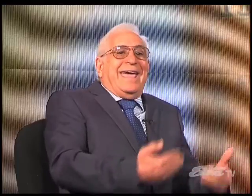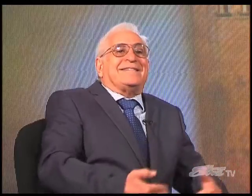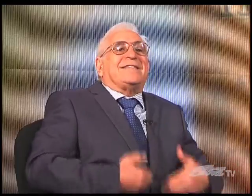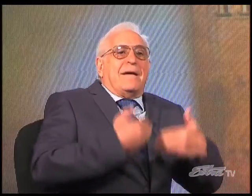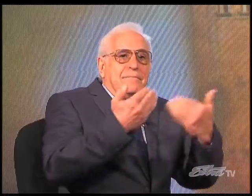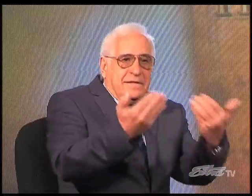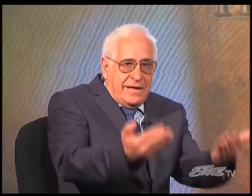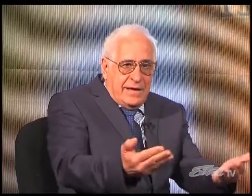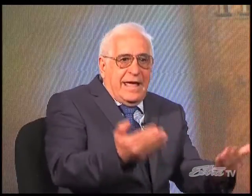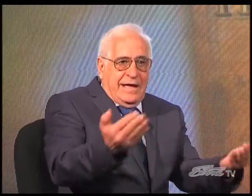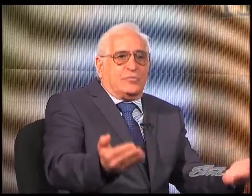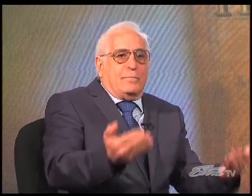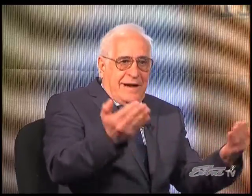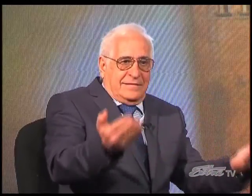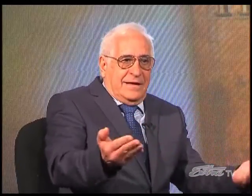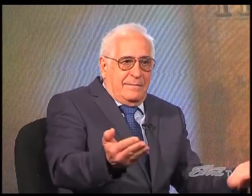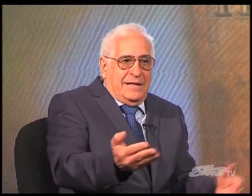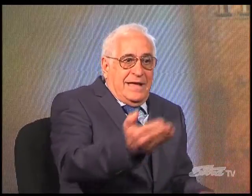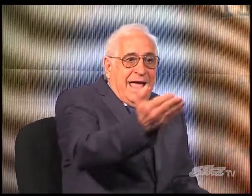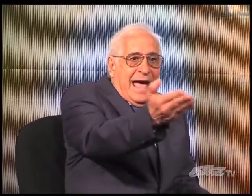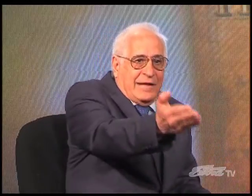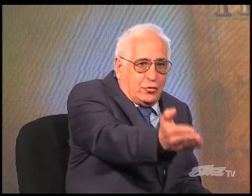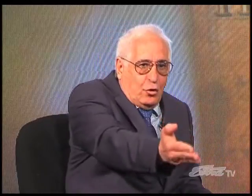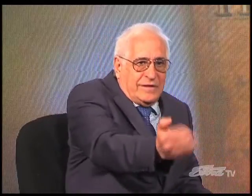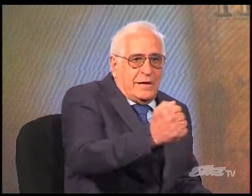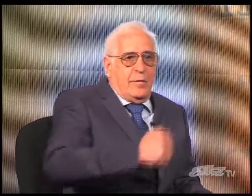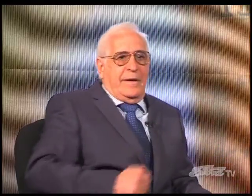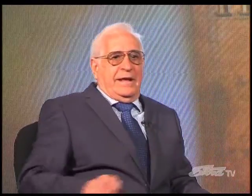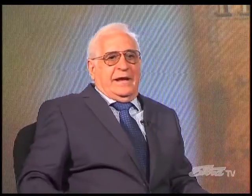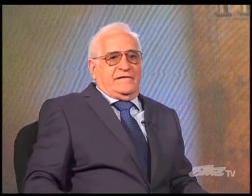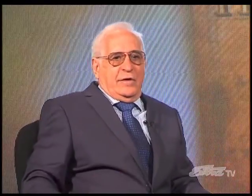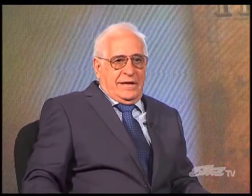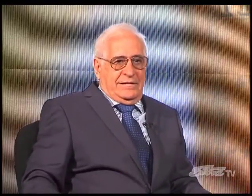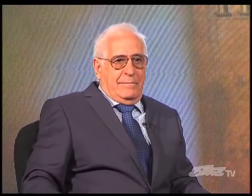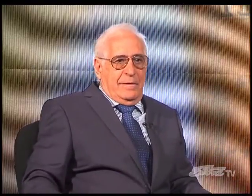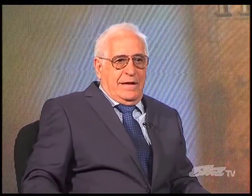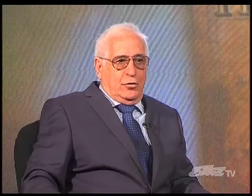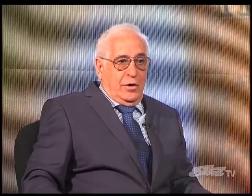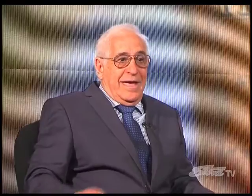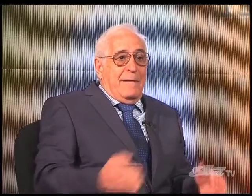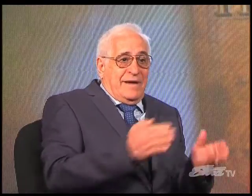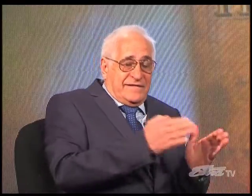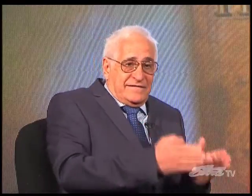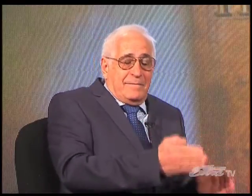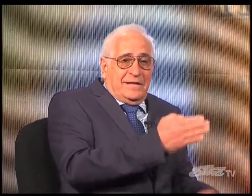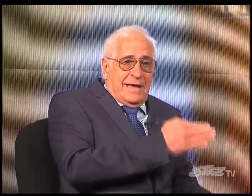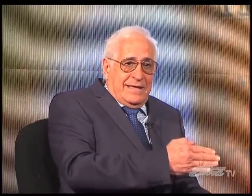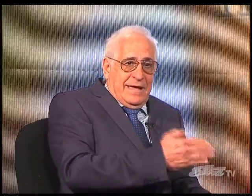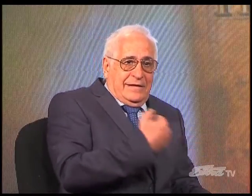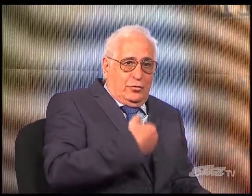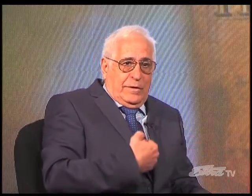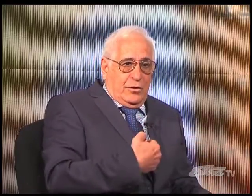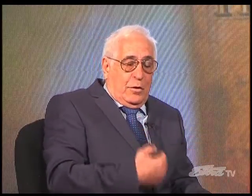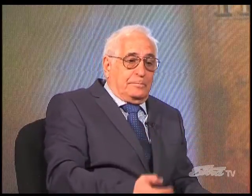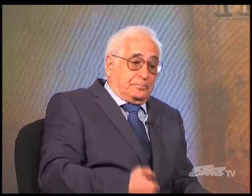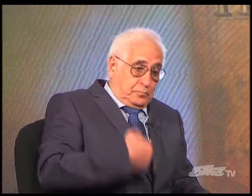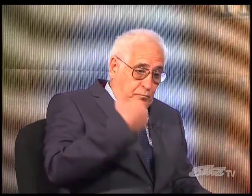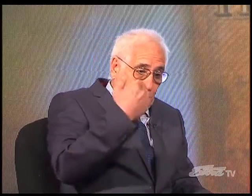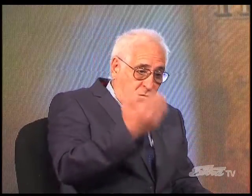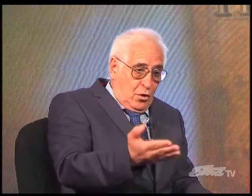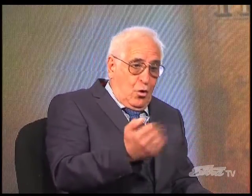Holocausto, es transmitir esto prácticamente a todas estas nuevas generaciones que están viviendo hoy. Precisamente ayer estuve